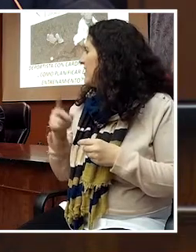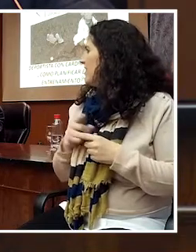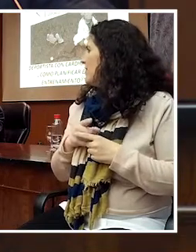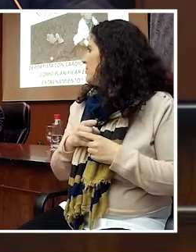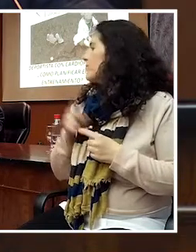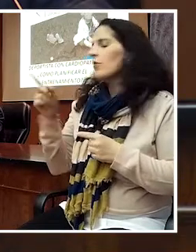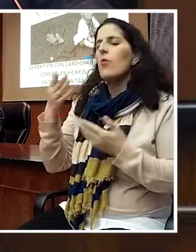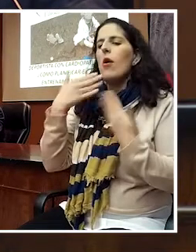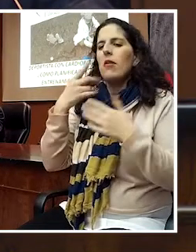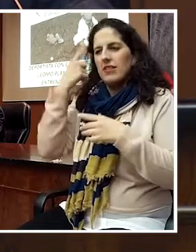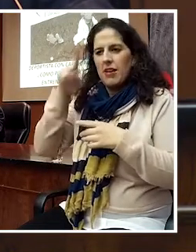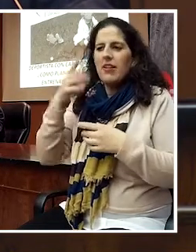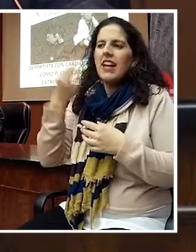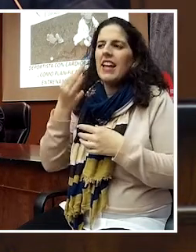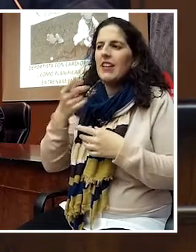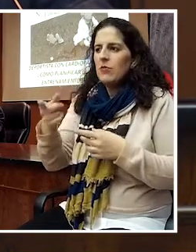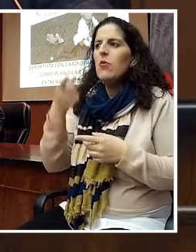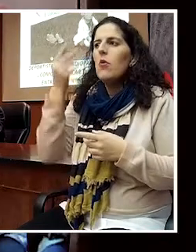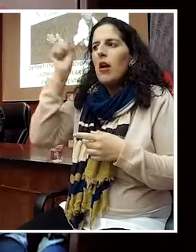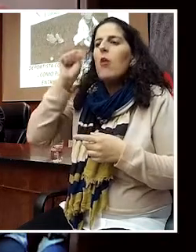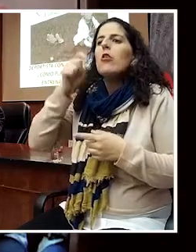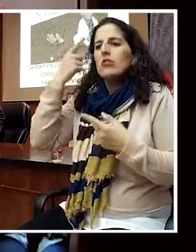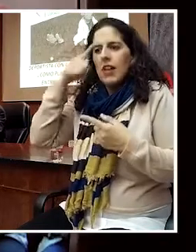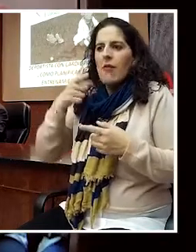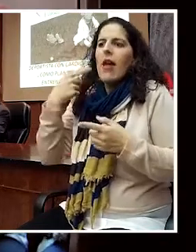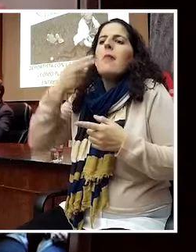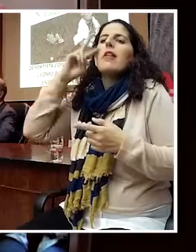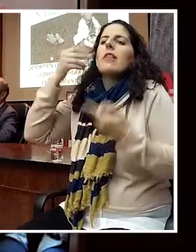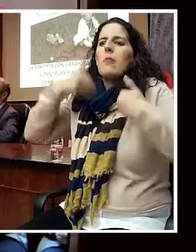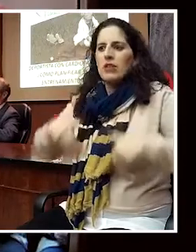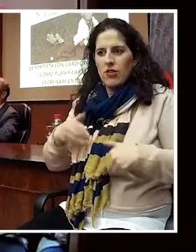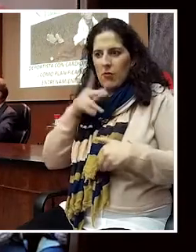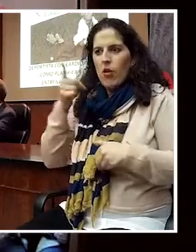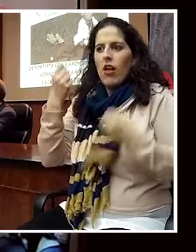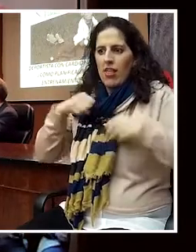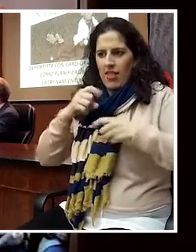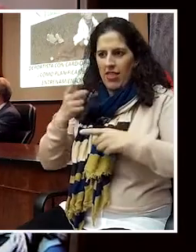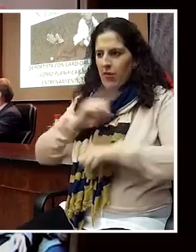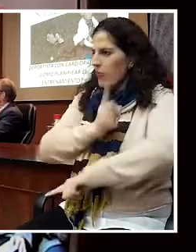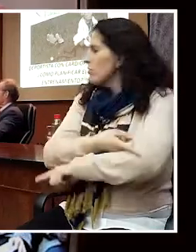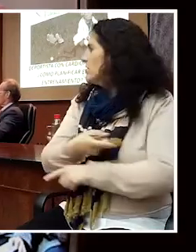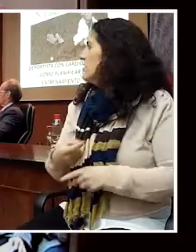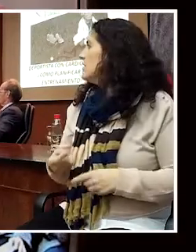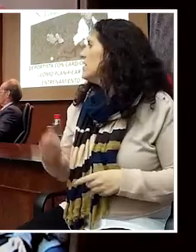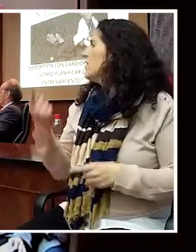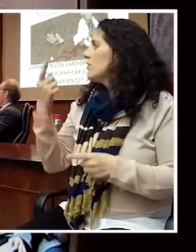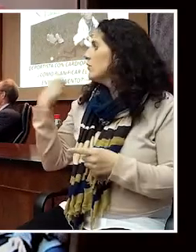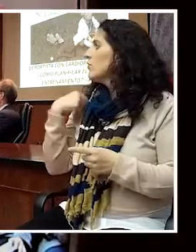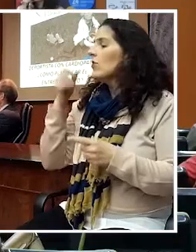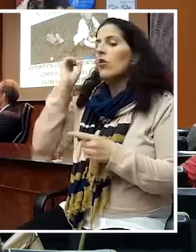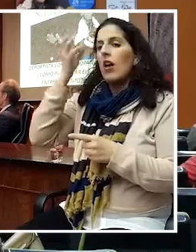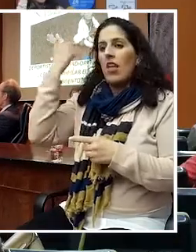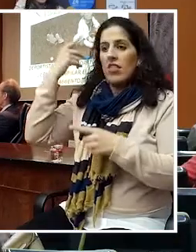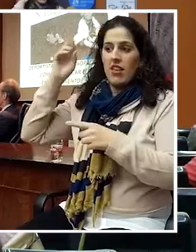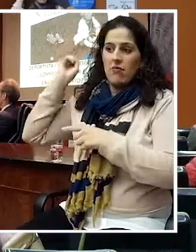creo que hablas con propiedad y te crees lo que vas a decir. Adelante. Bueno, buenos días a todos. Me sumo, como los ponentes